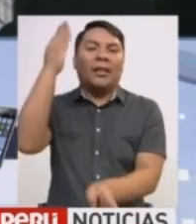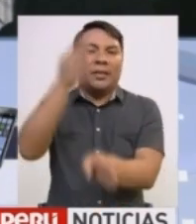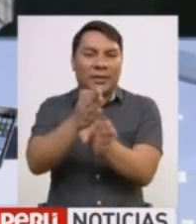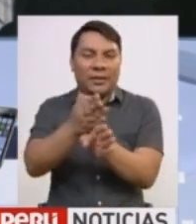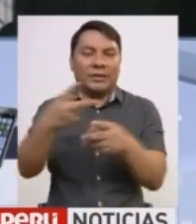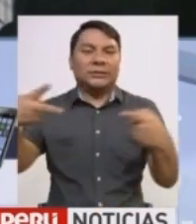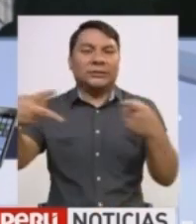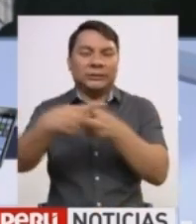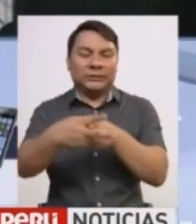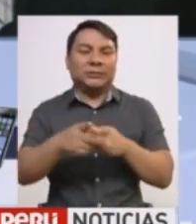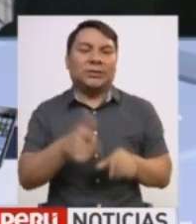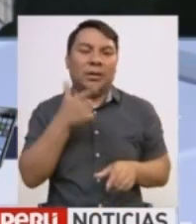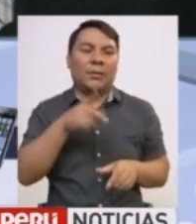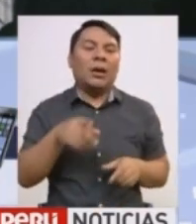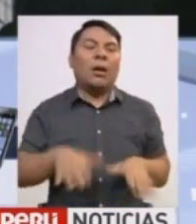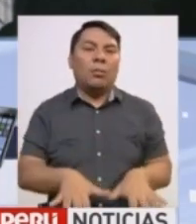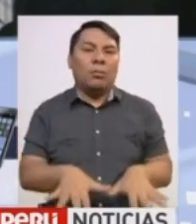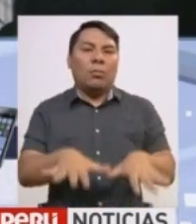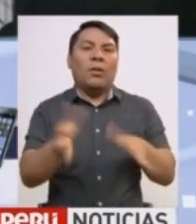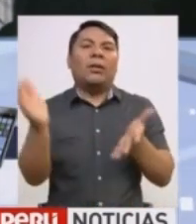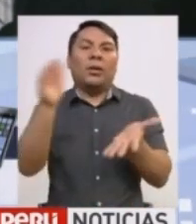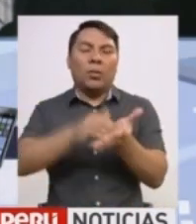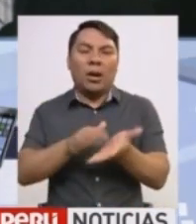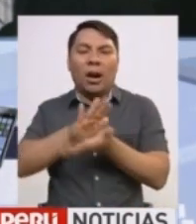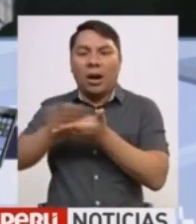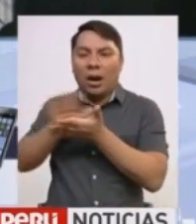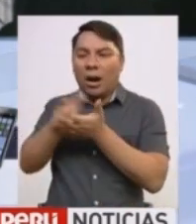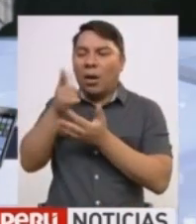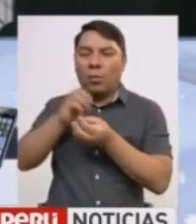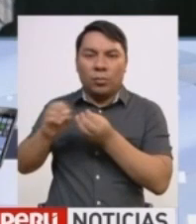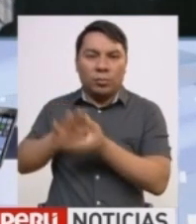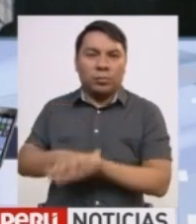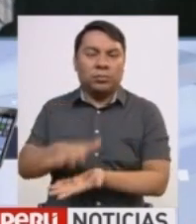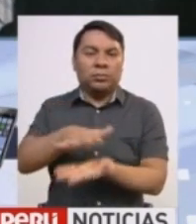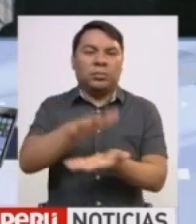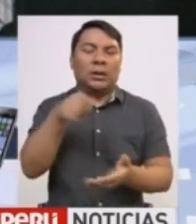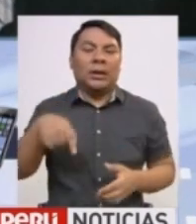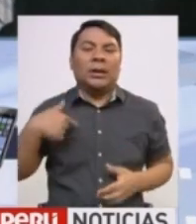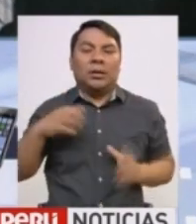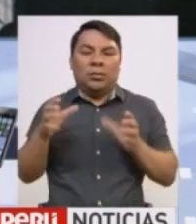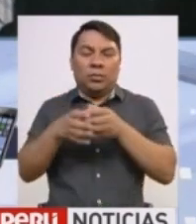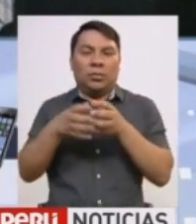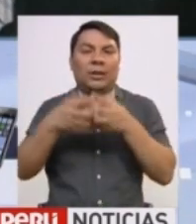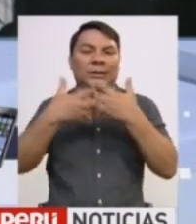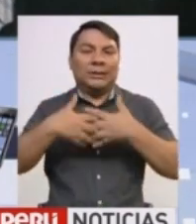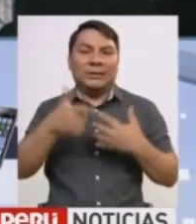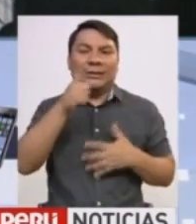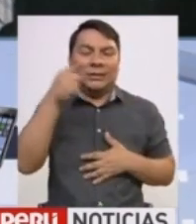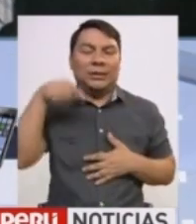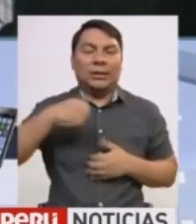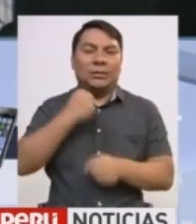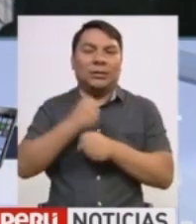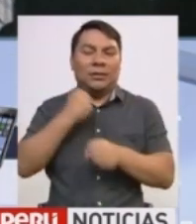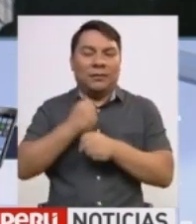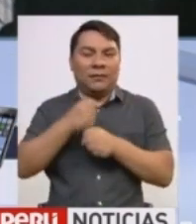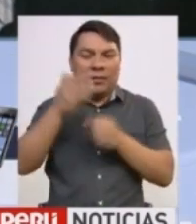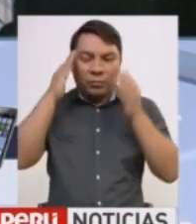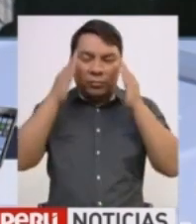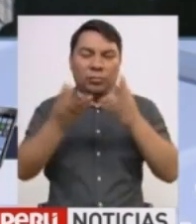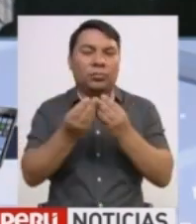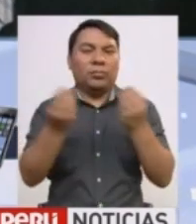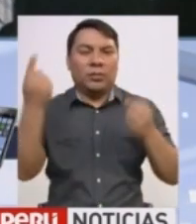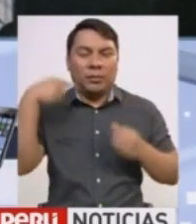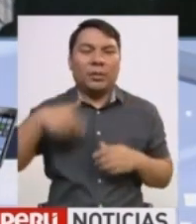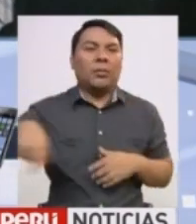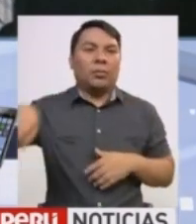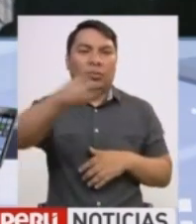cisterna, hay pozos identificados de Sedapán que puedan aproximarse a los pozos y ahí también les vamos a